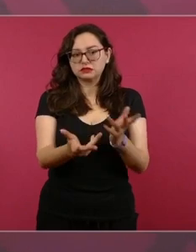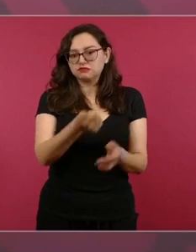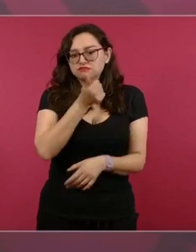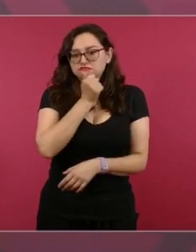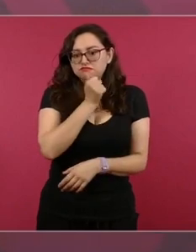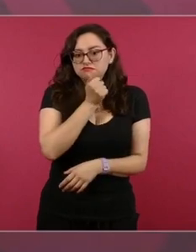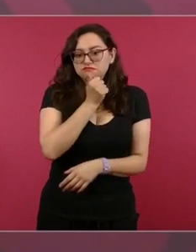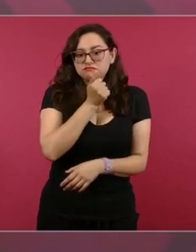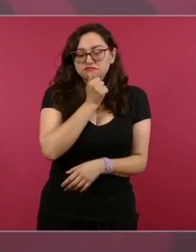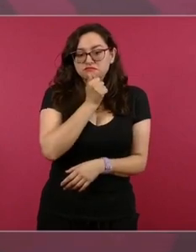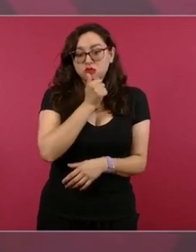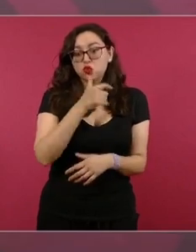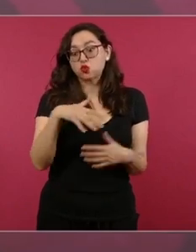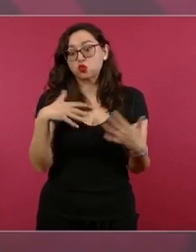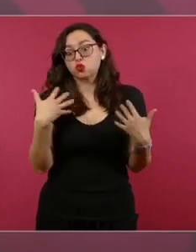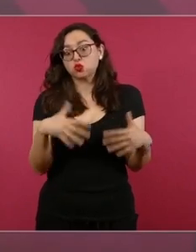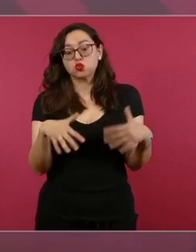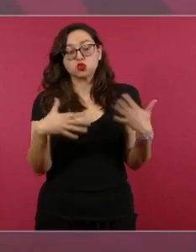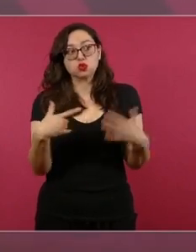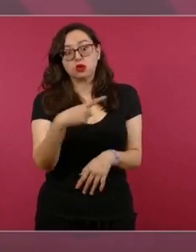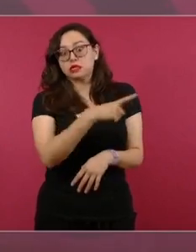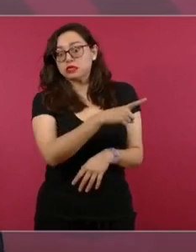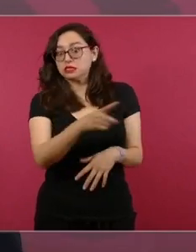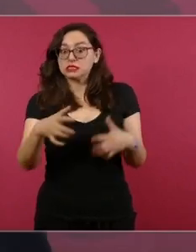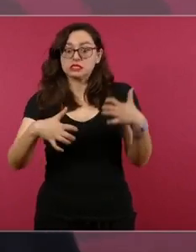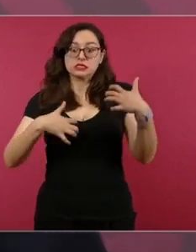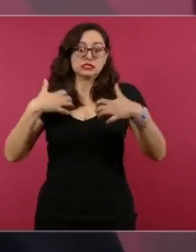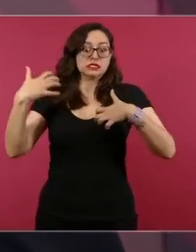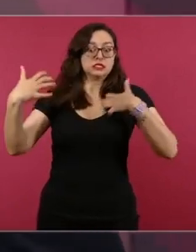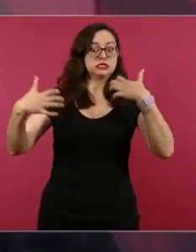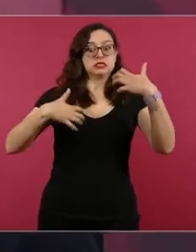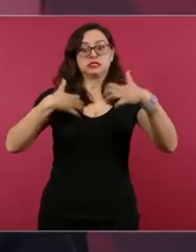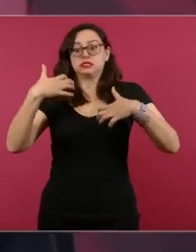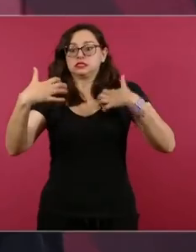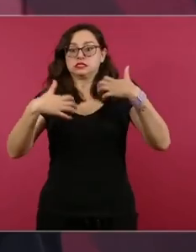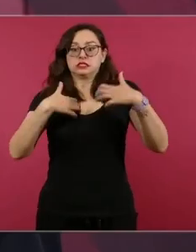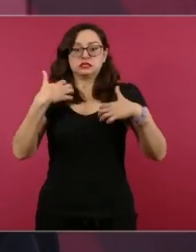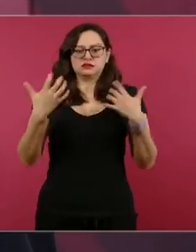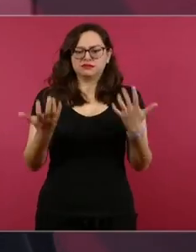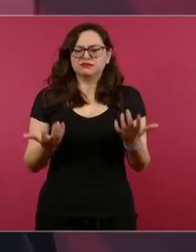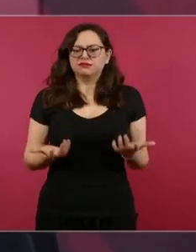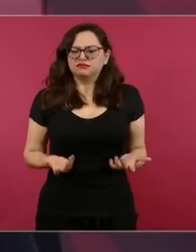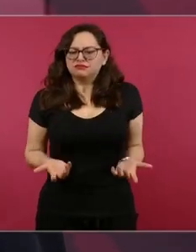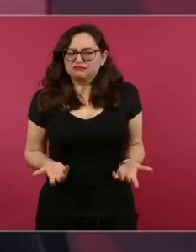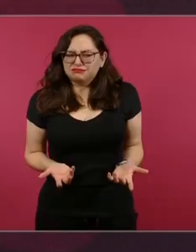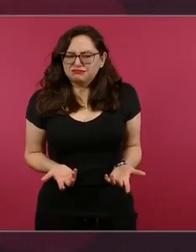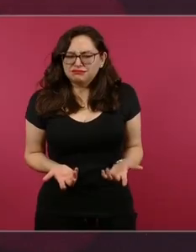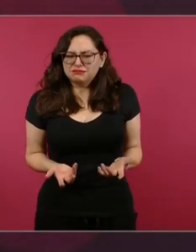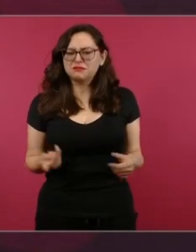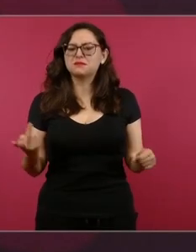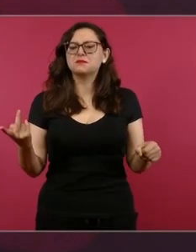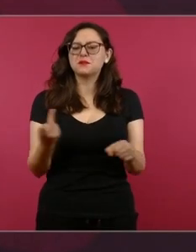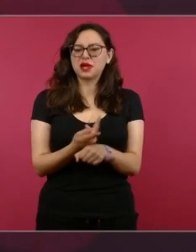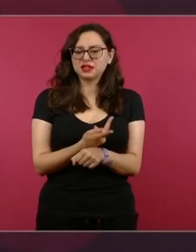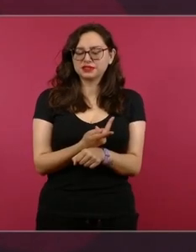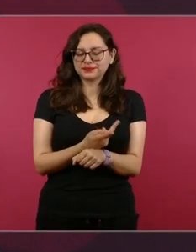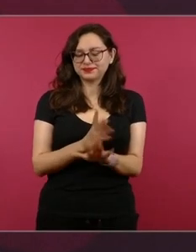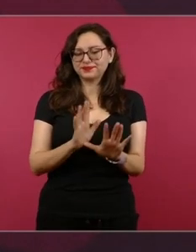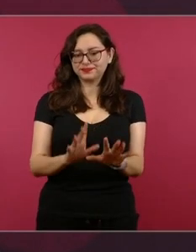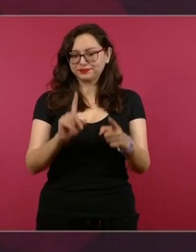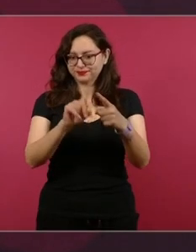están de por medio dos cosas. Primero, reparar el daño que causaron